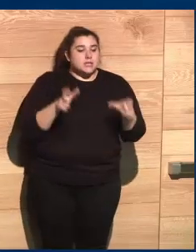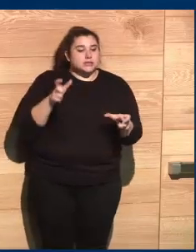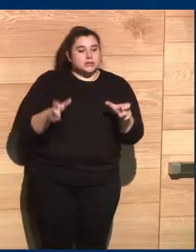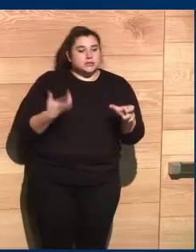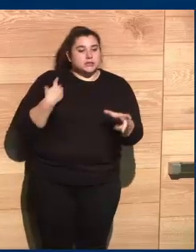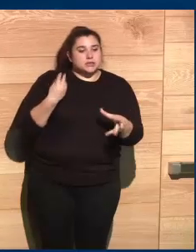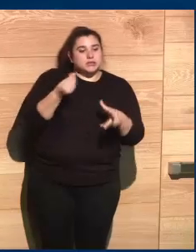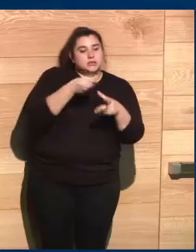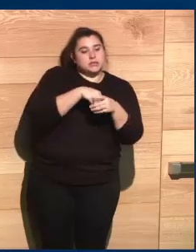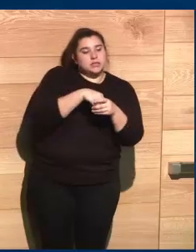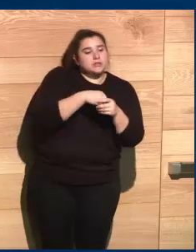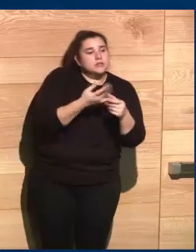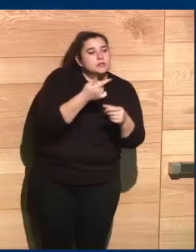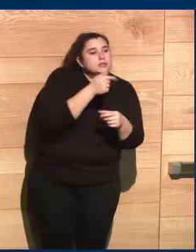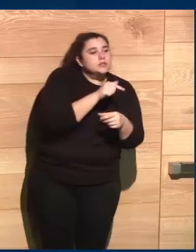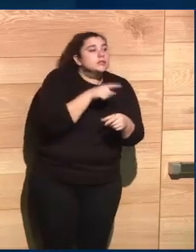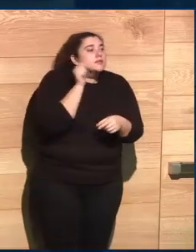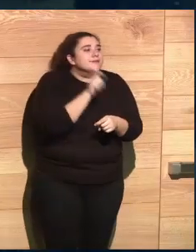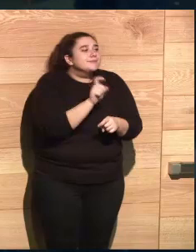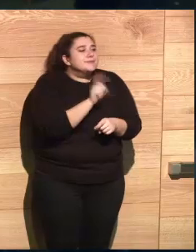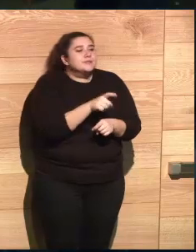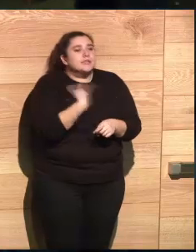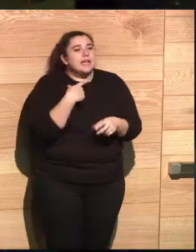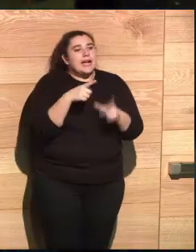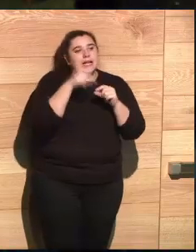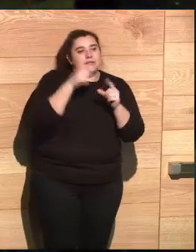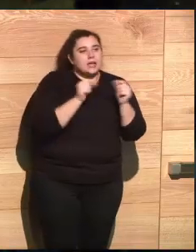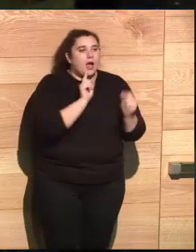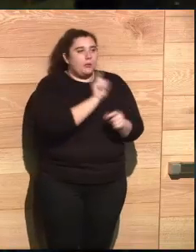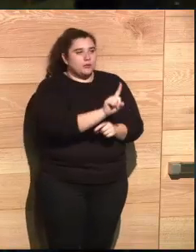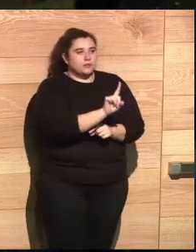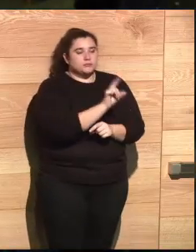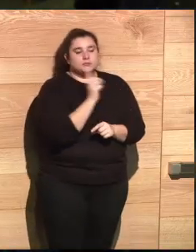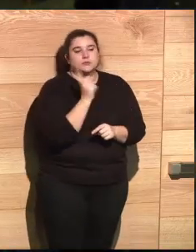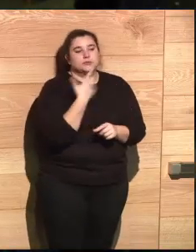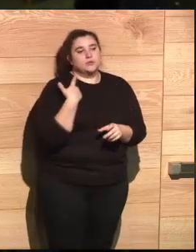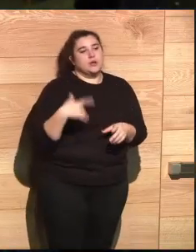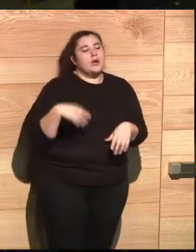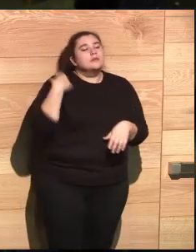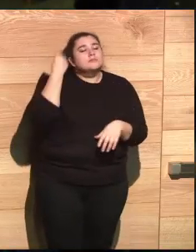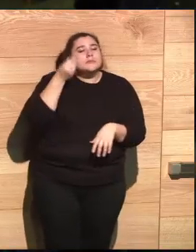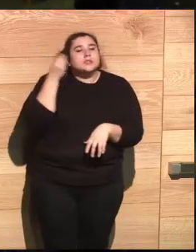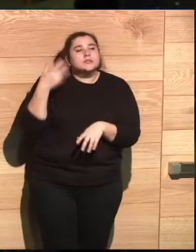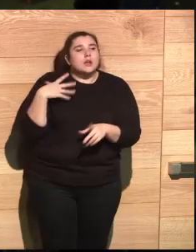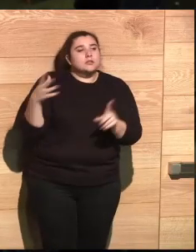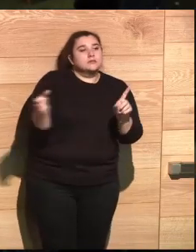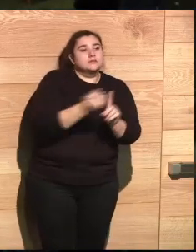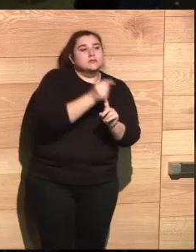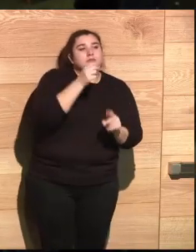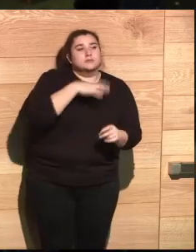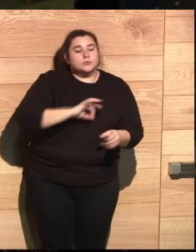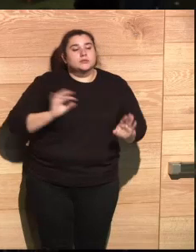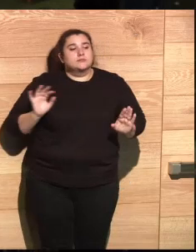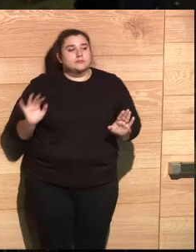le daba una estrella y el juego desapareció. Yo creo que todavía lo puedes encontrar. La compañía le retiraron el